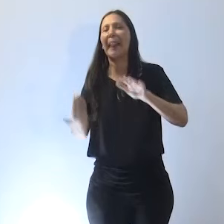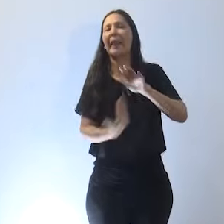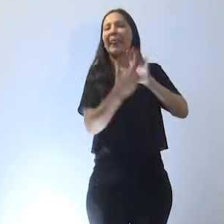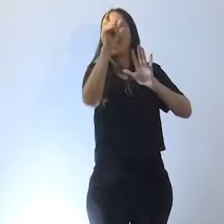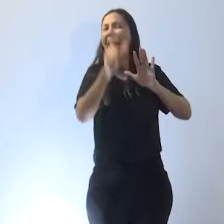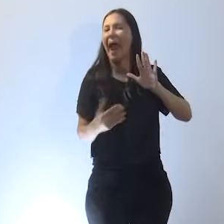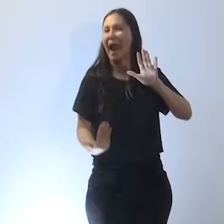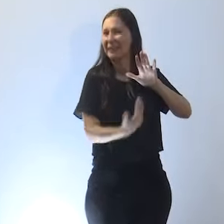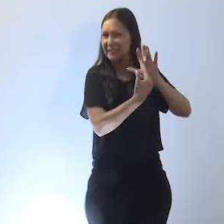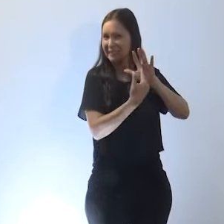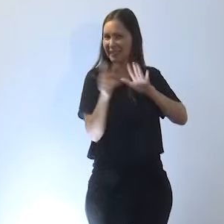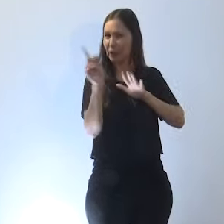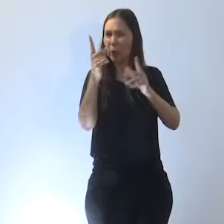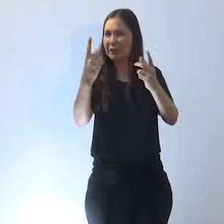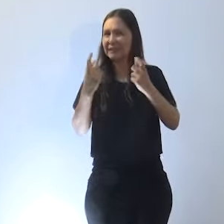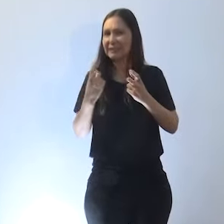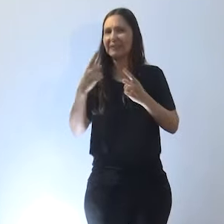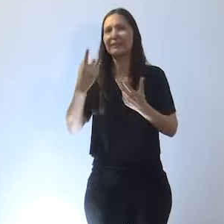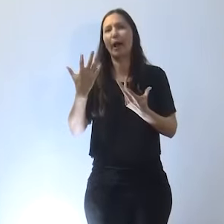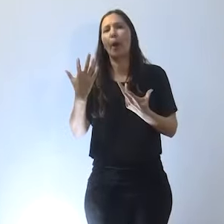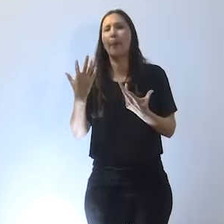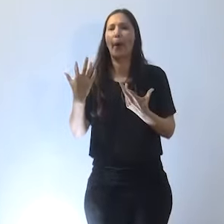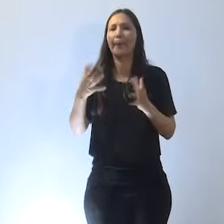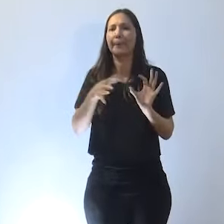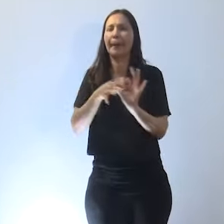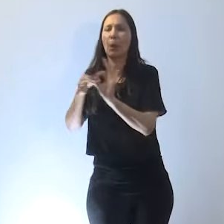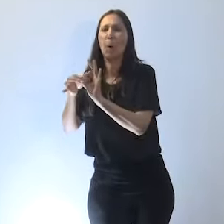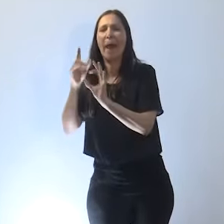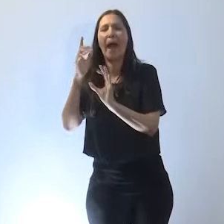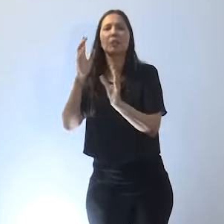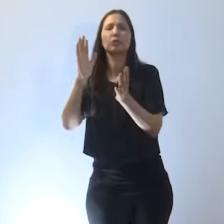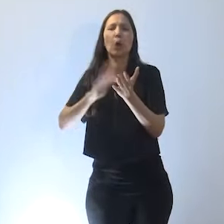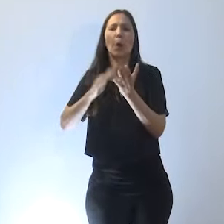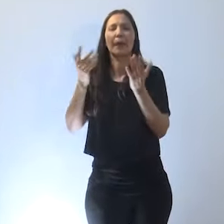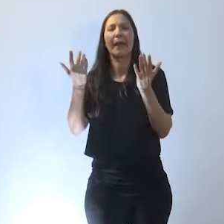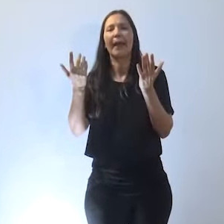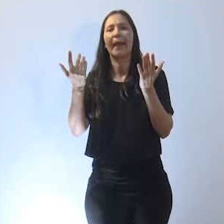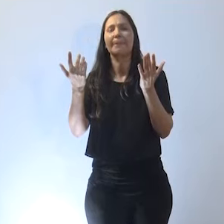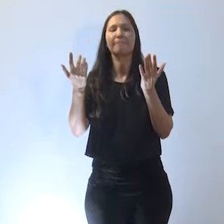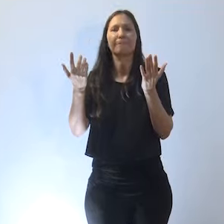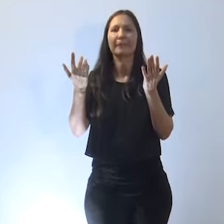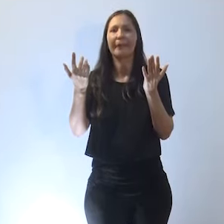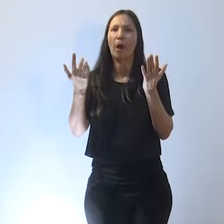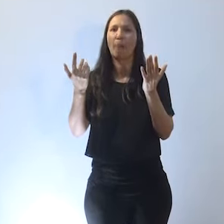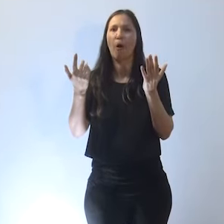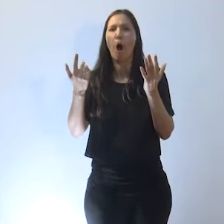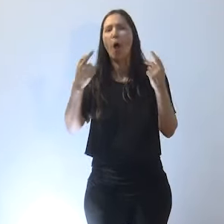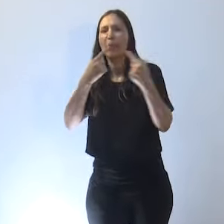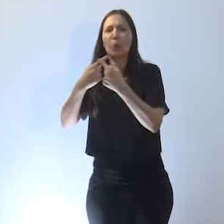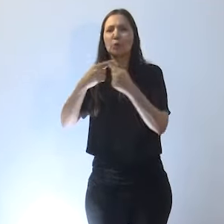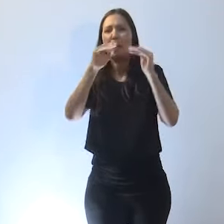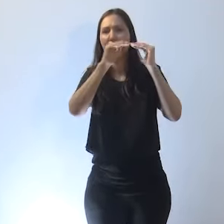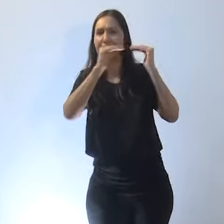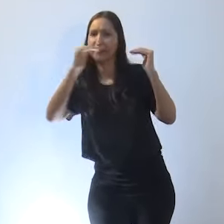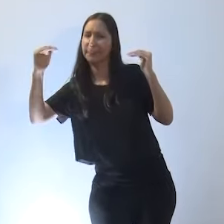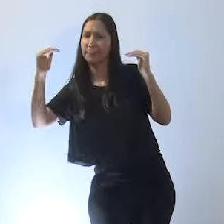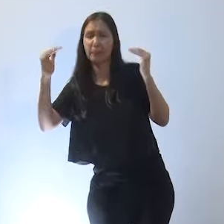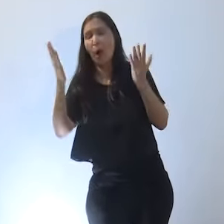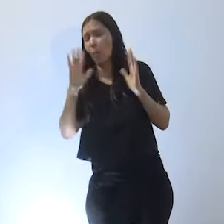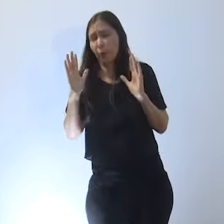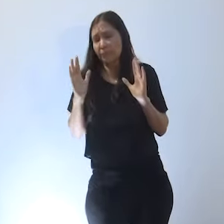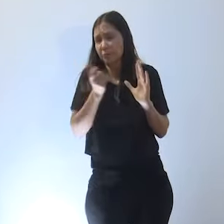ir de la mano de construcciones mucho más Este horizontales no pero sí entusiasmar a las nuevas generaciones para mí es la